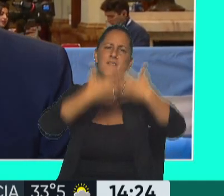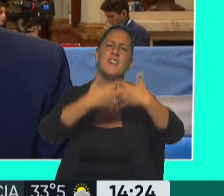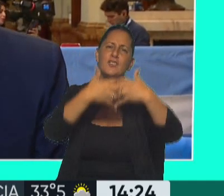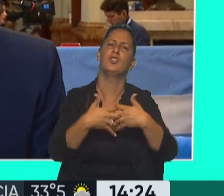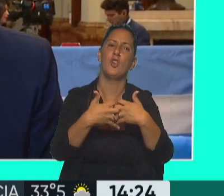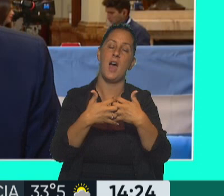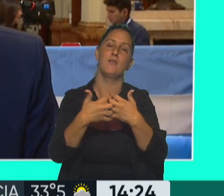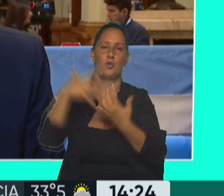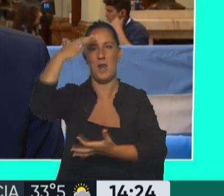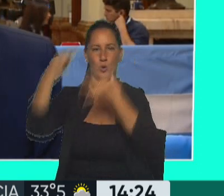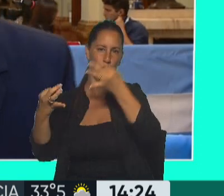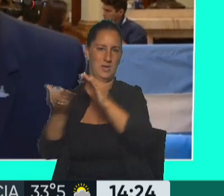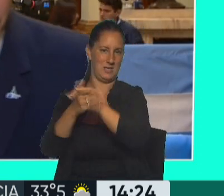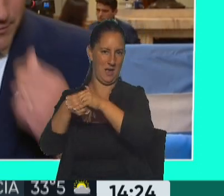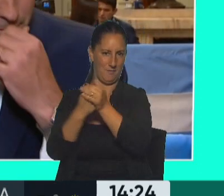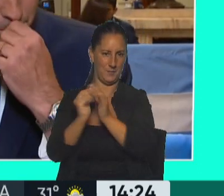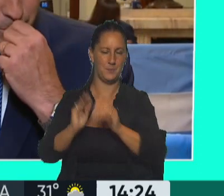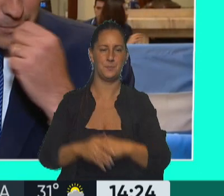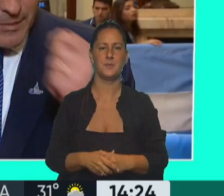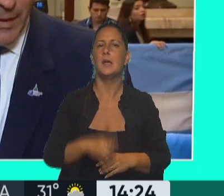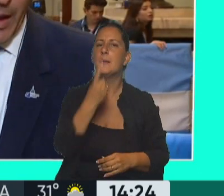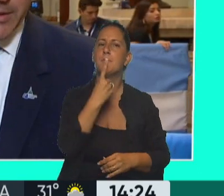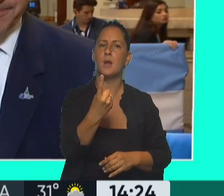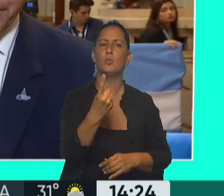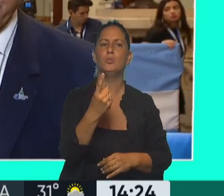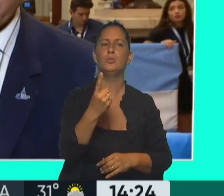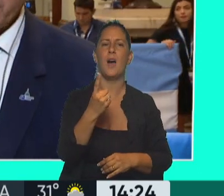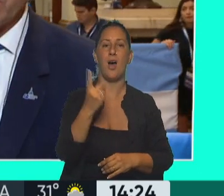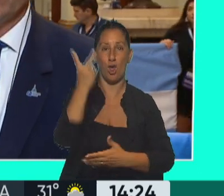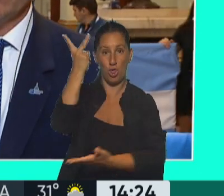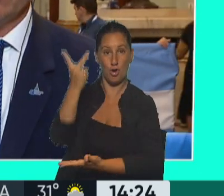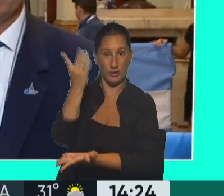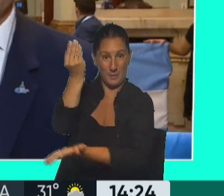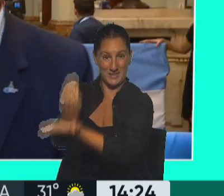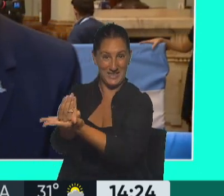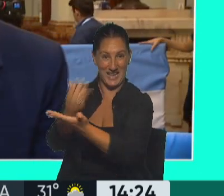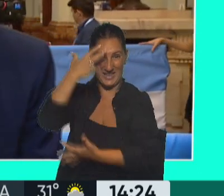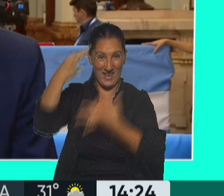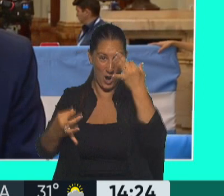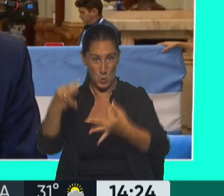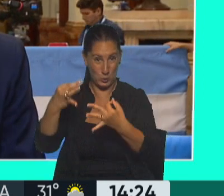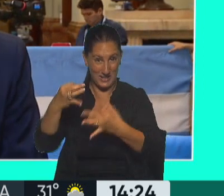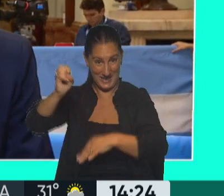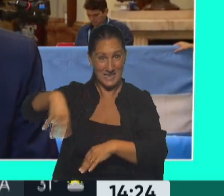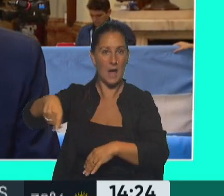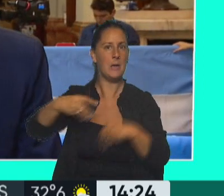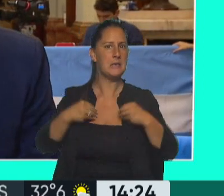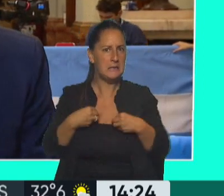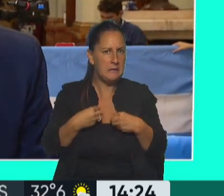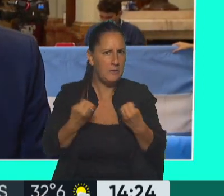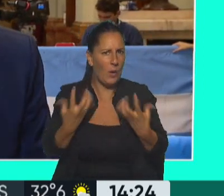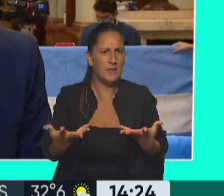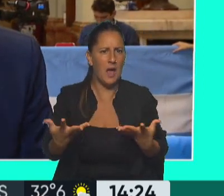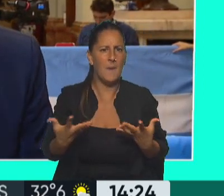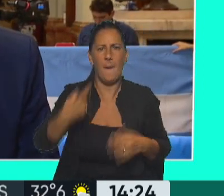justicia independiente e imparcial. Ministro, ¿qué cree que sintieron los dos miembros de la Corte Suprema de Justicia que estaban presentes allí en el recinto, sobre todo